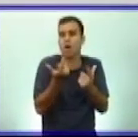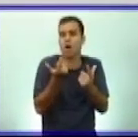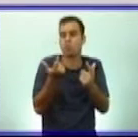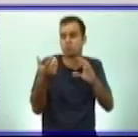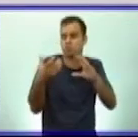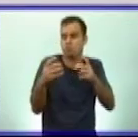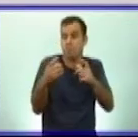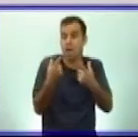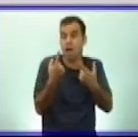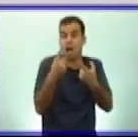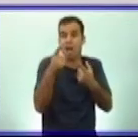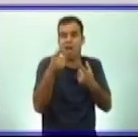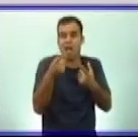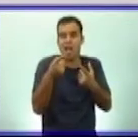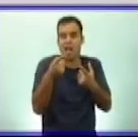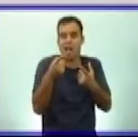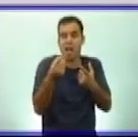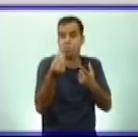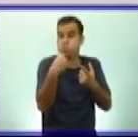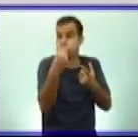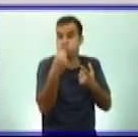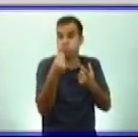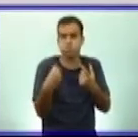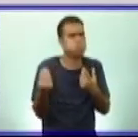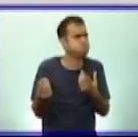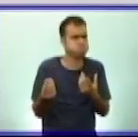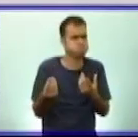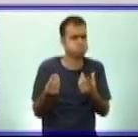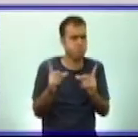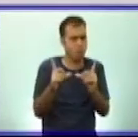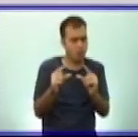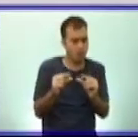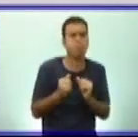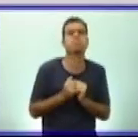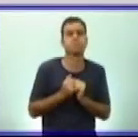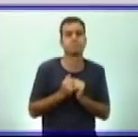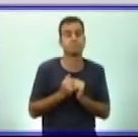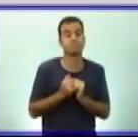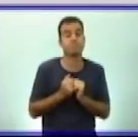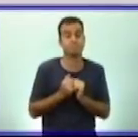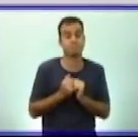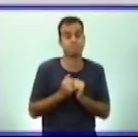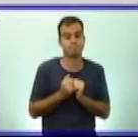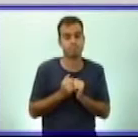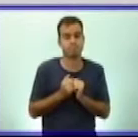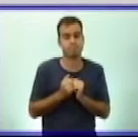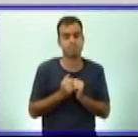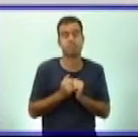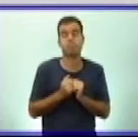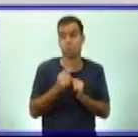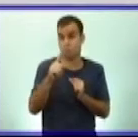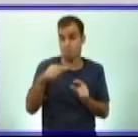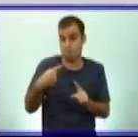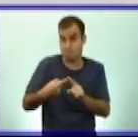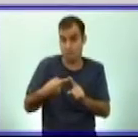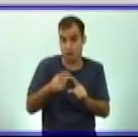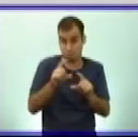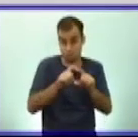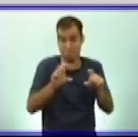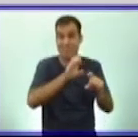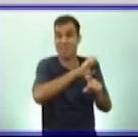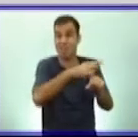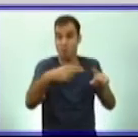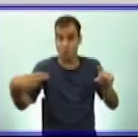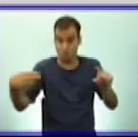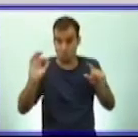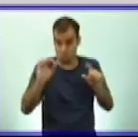consuman menos. Y entonces, por ejemplo, acá en este caso es importante que usted incorpore como parte de las ecuaciones que son